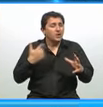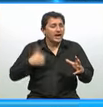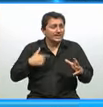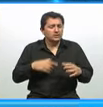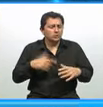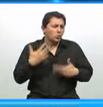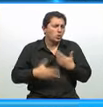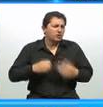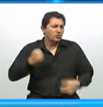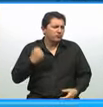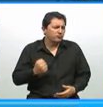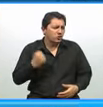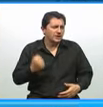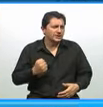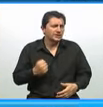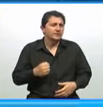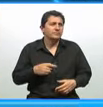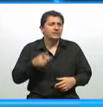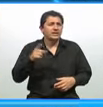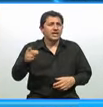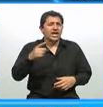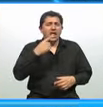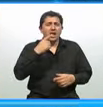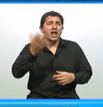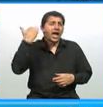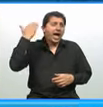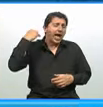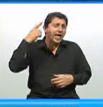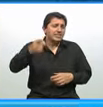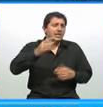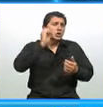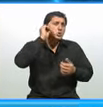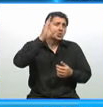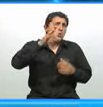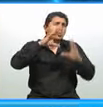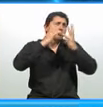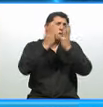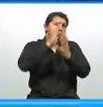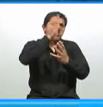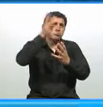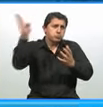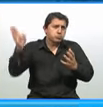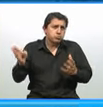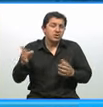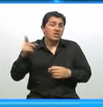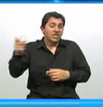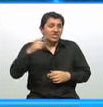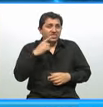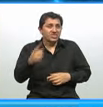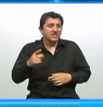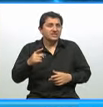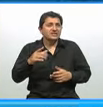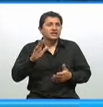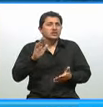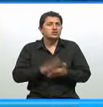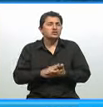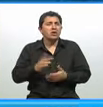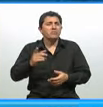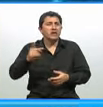muy fuerte. Y después, él, habiendo pasado por muchos clubes en diferentes partes del mundo, marcaba esta diferencia respecto de la sanción de oficio, que en